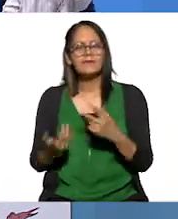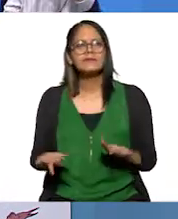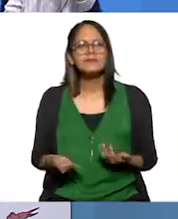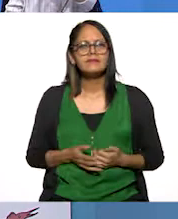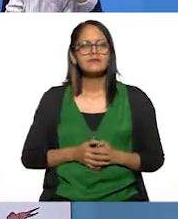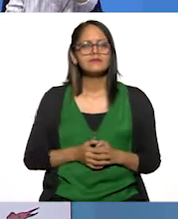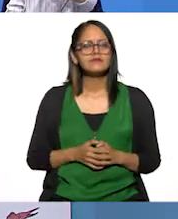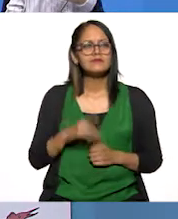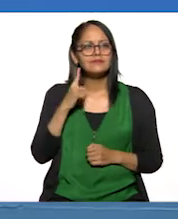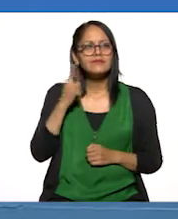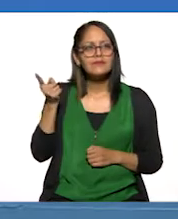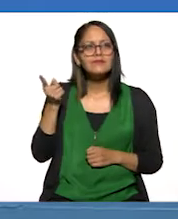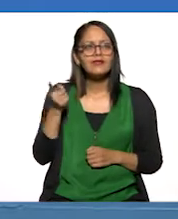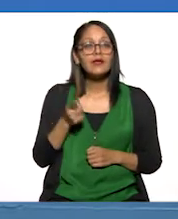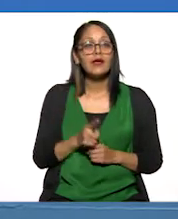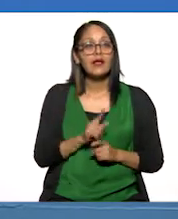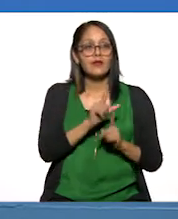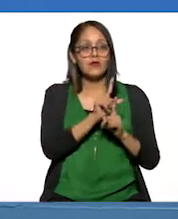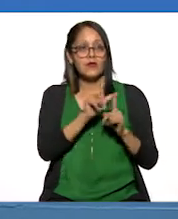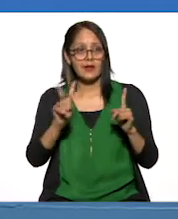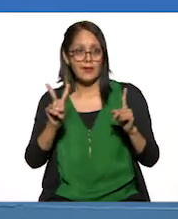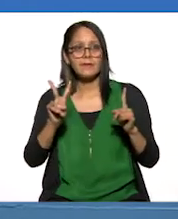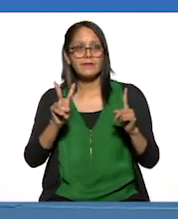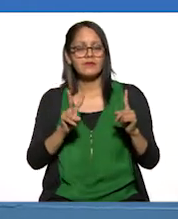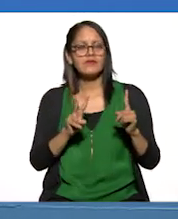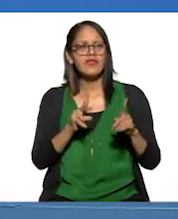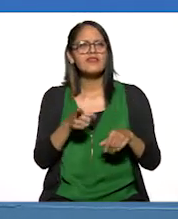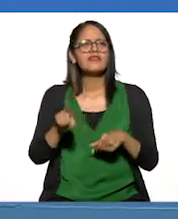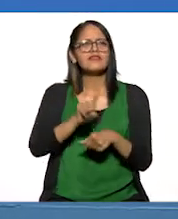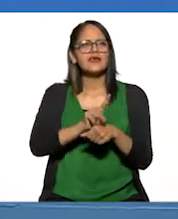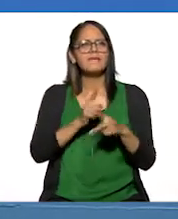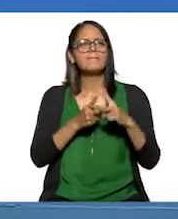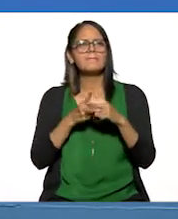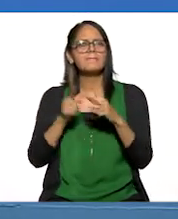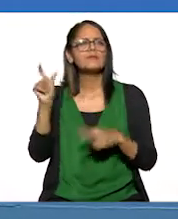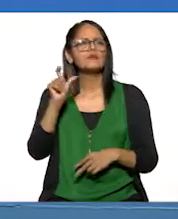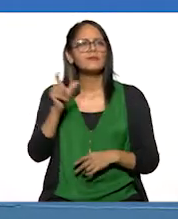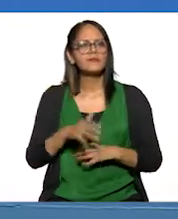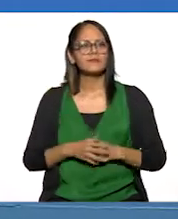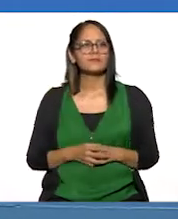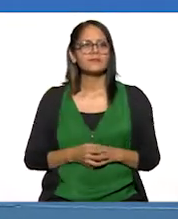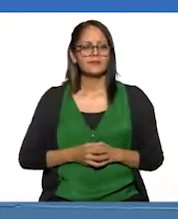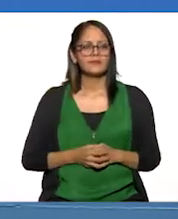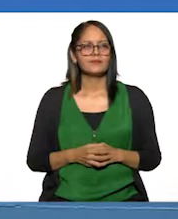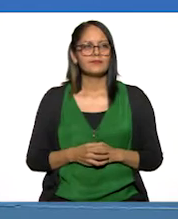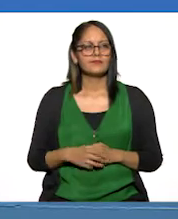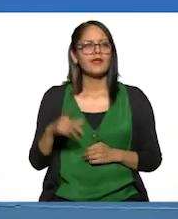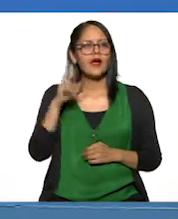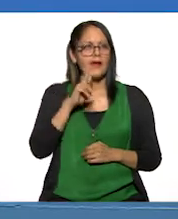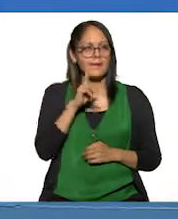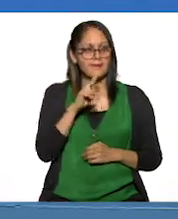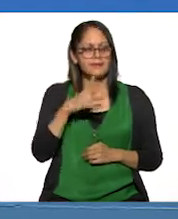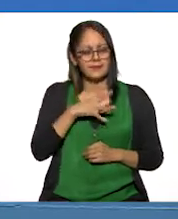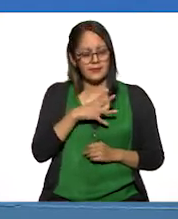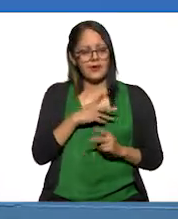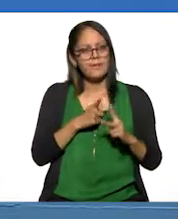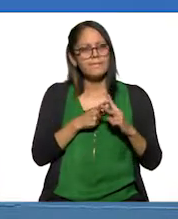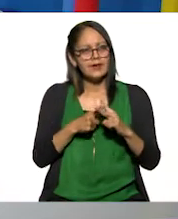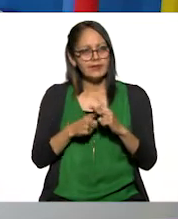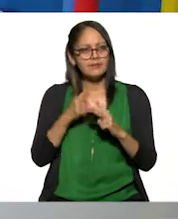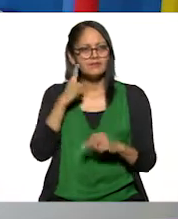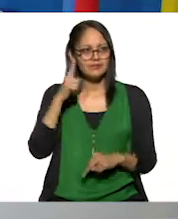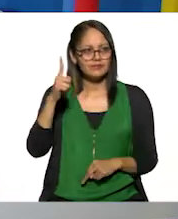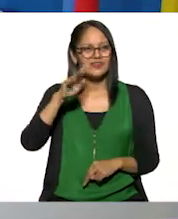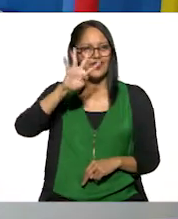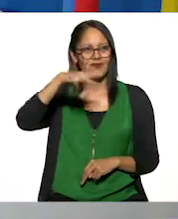de la semana? ¿Qué días de la semana tienes matemáticas? A ver, tengo matemáticas. Vamos a